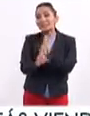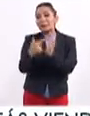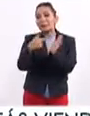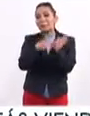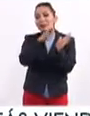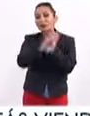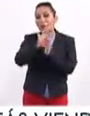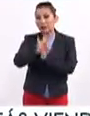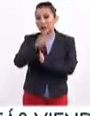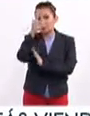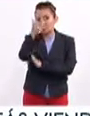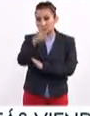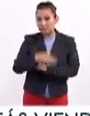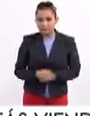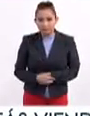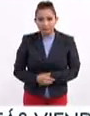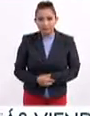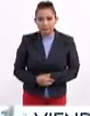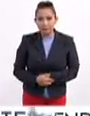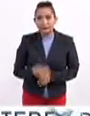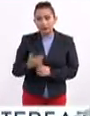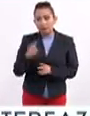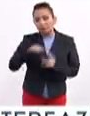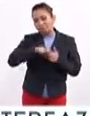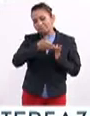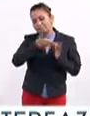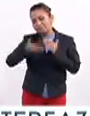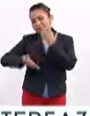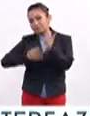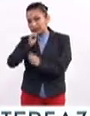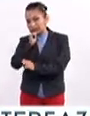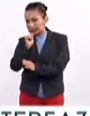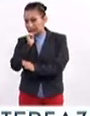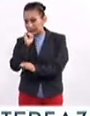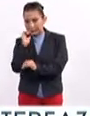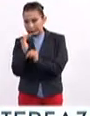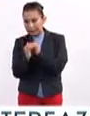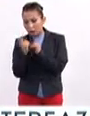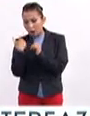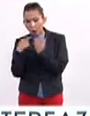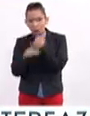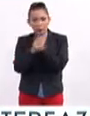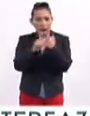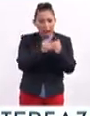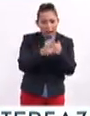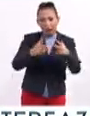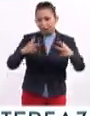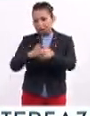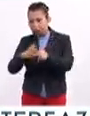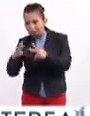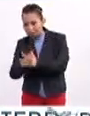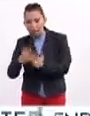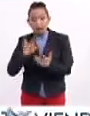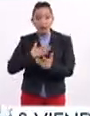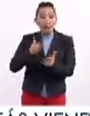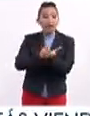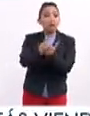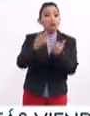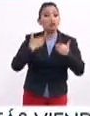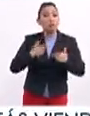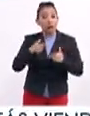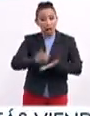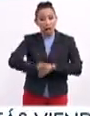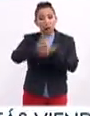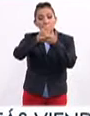de 1948. Y aunque desde entonces no se ha terminado por completo con los conflictos y las injusticias, los derechos humanos